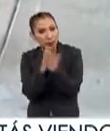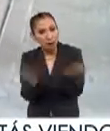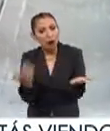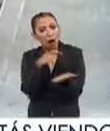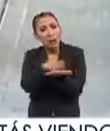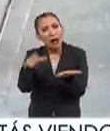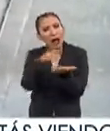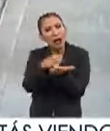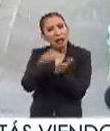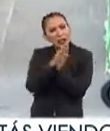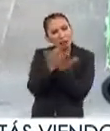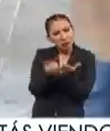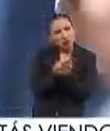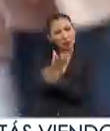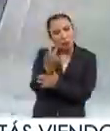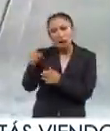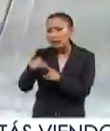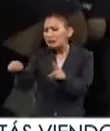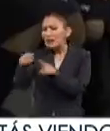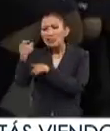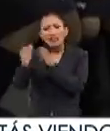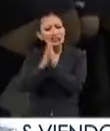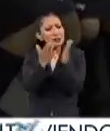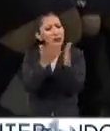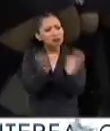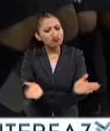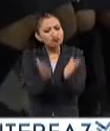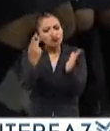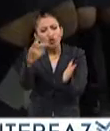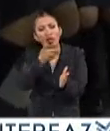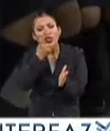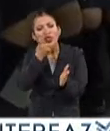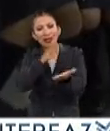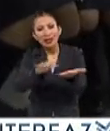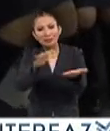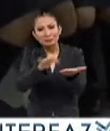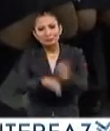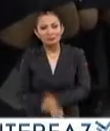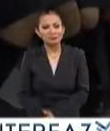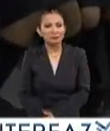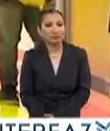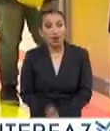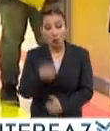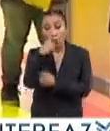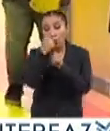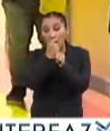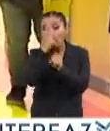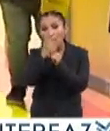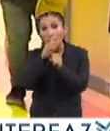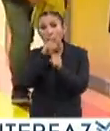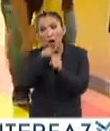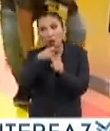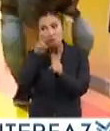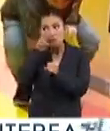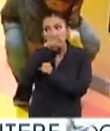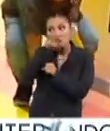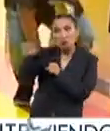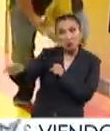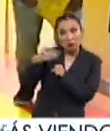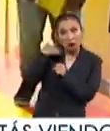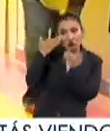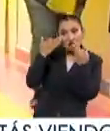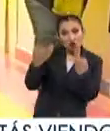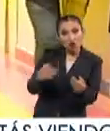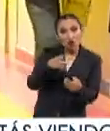adquirieran novedades literarias y un sinfín de obras que incentiven sus hábitos como lectores. Y cada año mejora, como ustedes